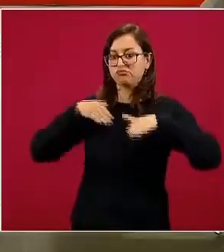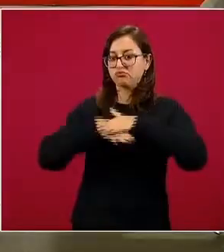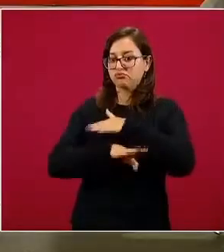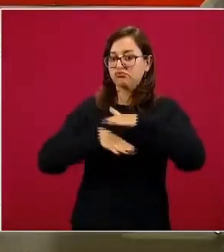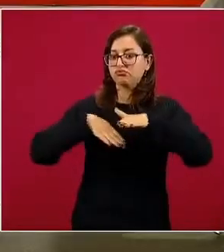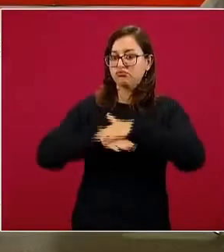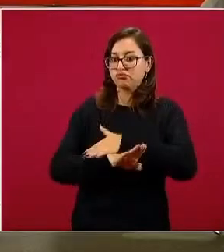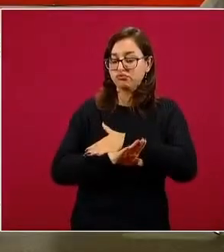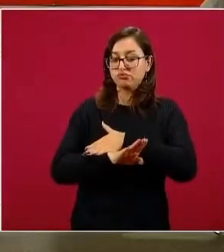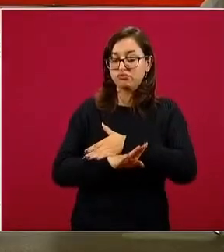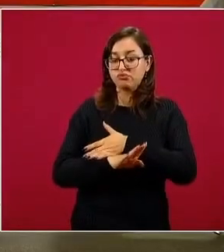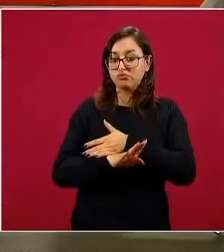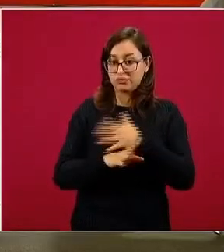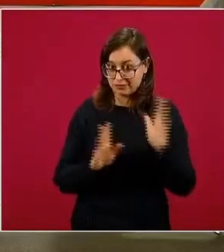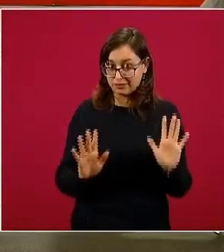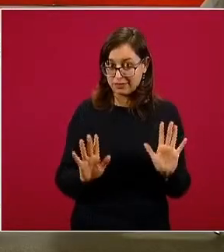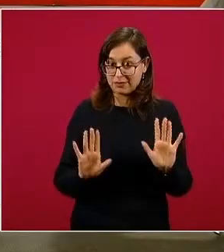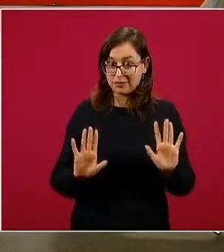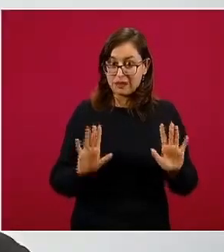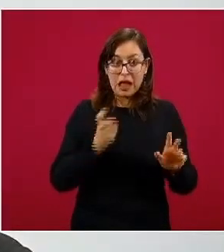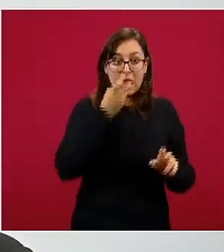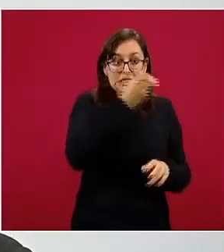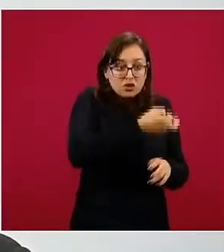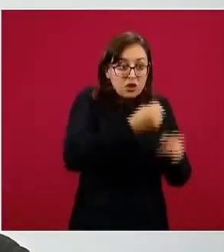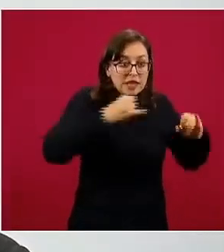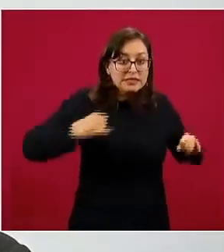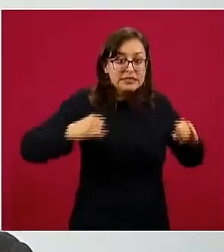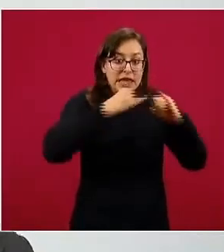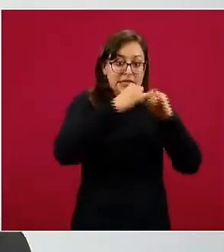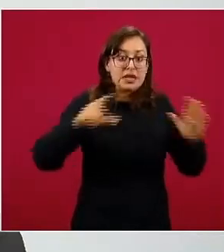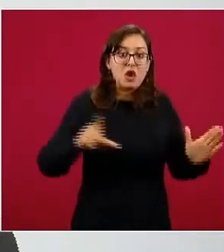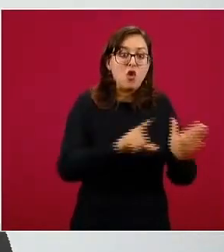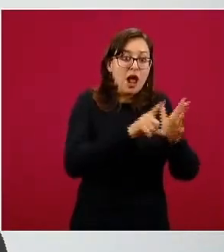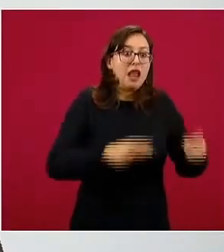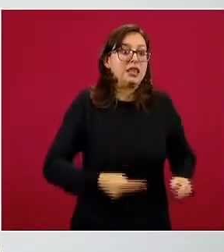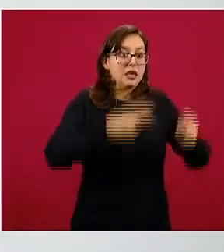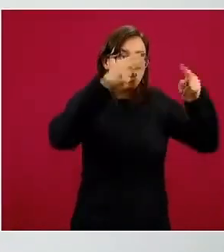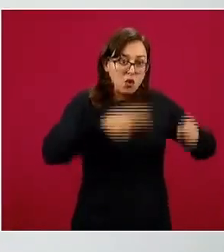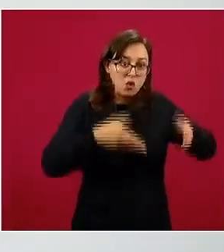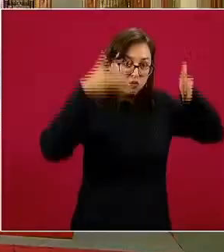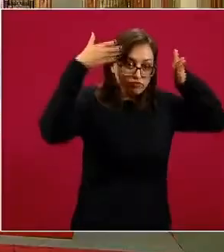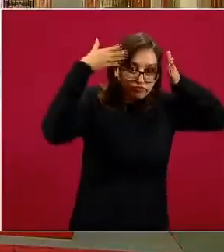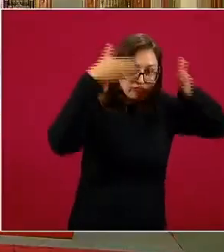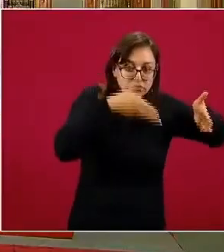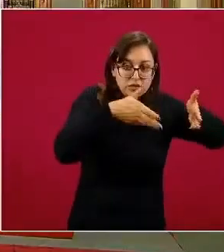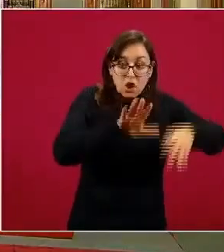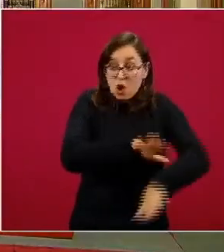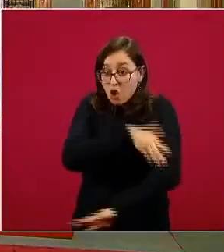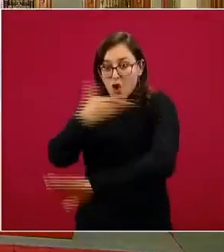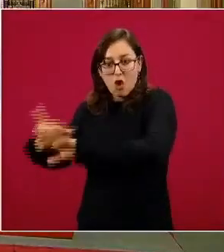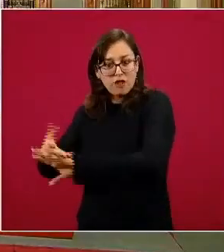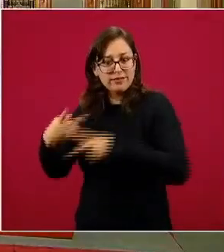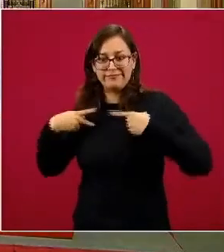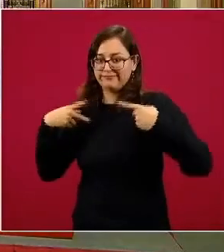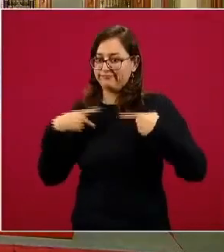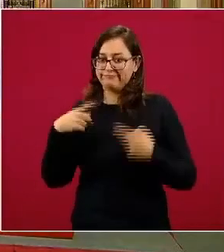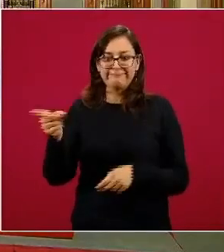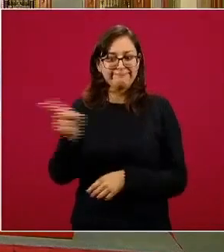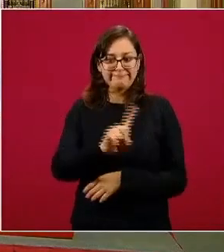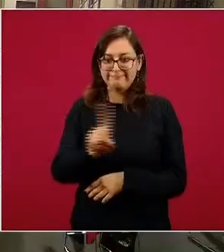administrativas, en ningún caso dirigidas hacia las personas. Ahora, finalmente, esto de entrar